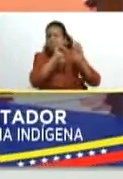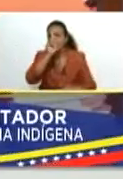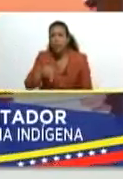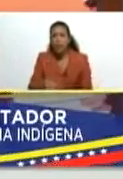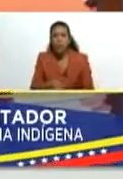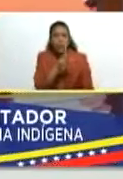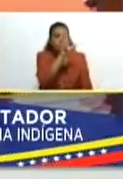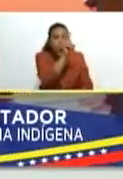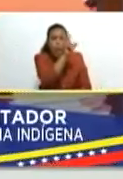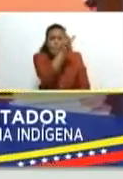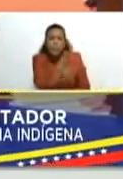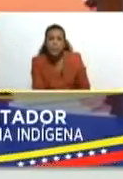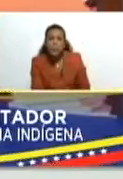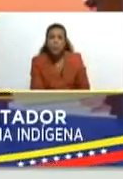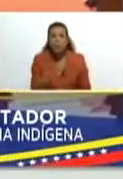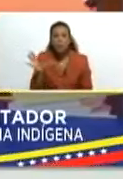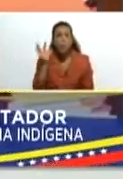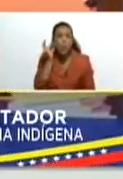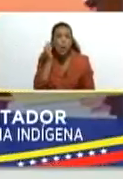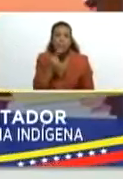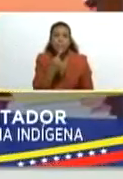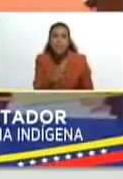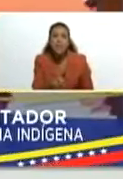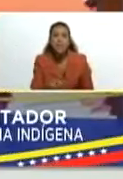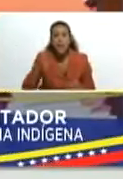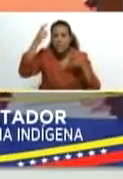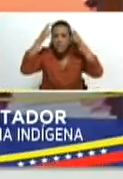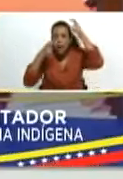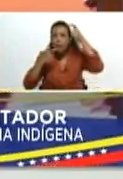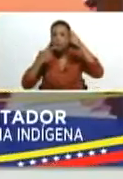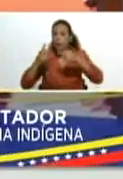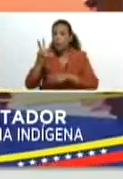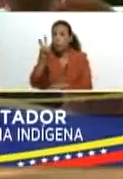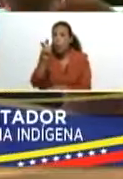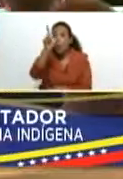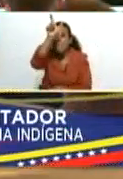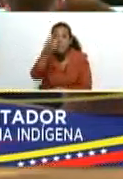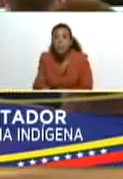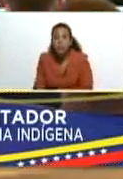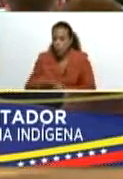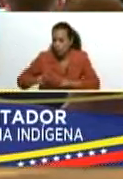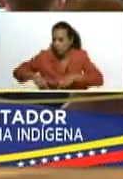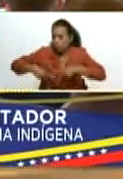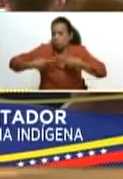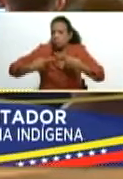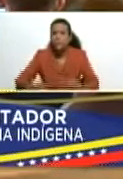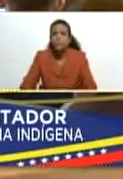Un nuevo hombre, una nueva mujer, dijo Hugo Chávez. Y decimos nosotros hoy.